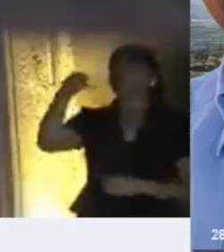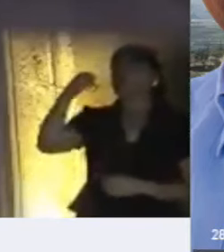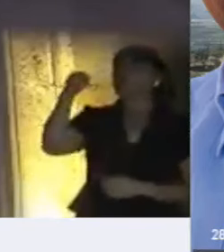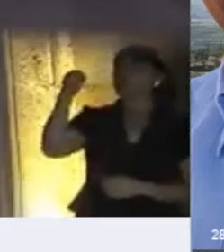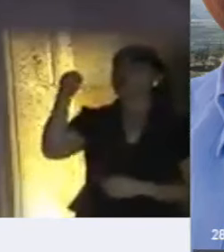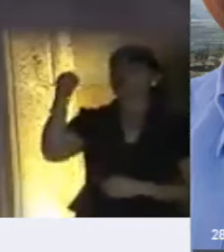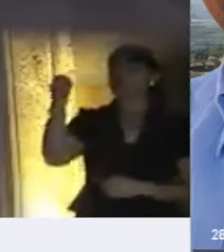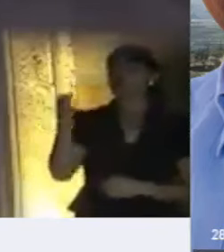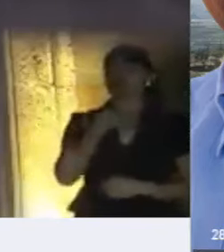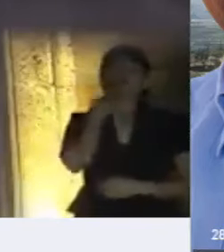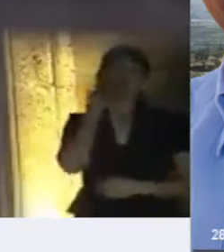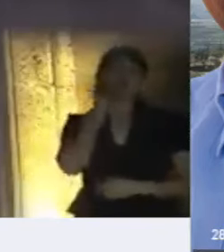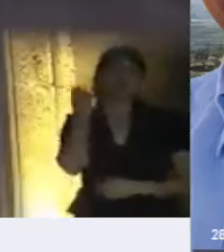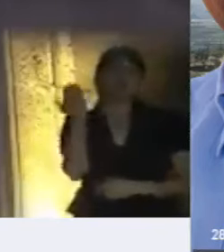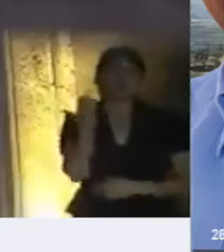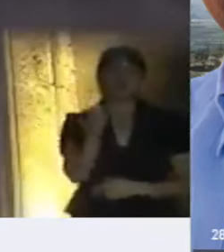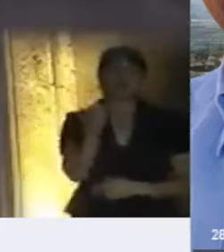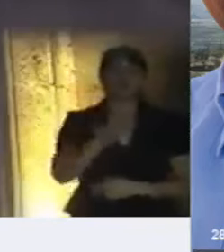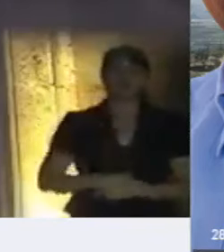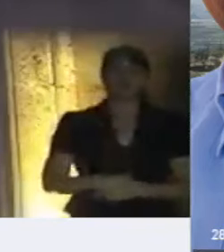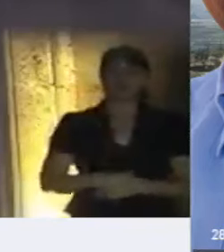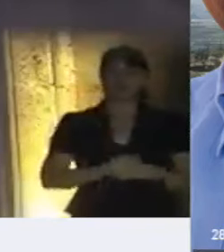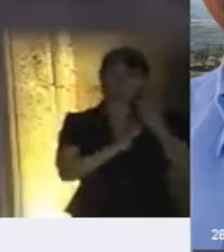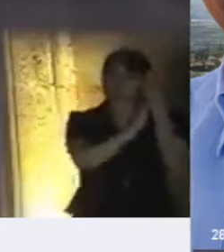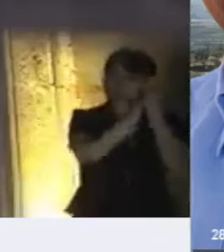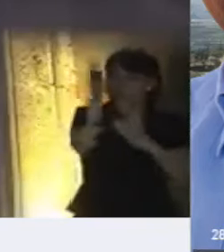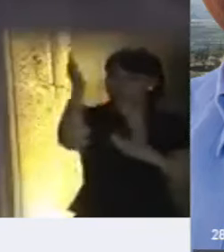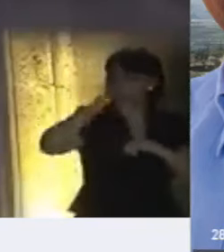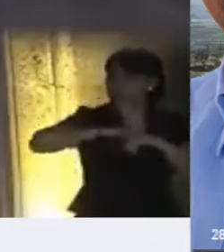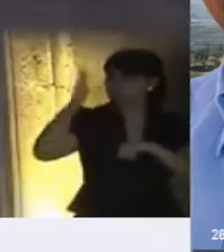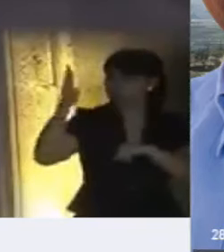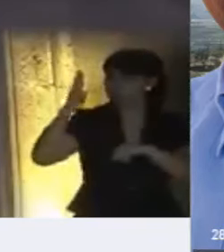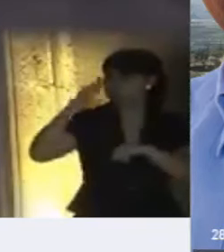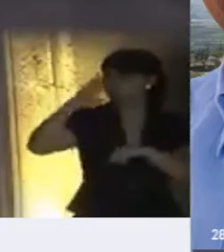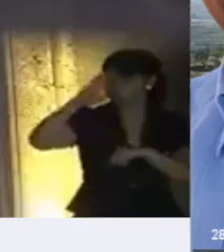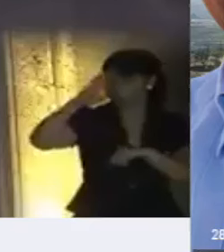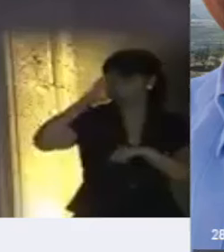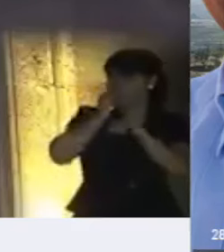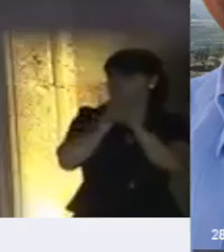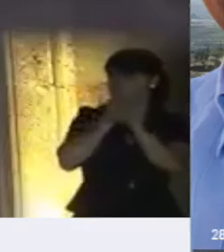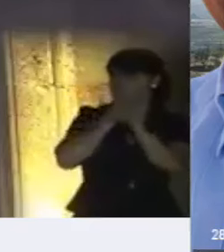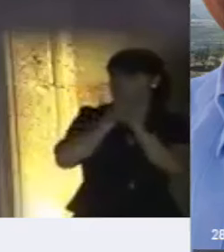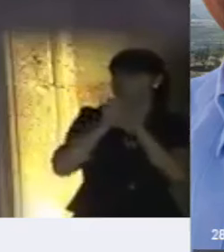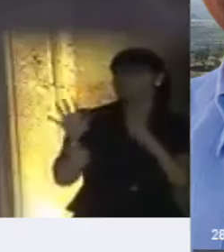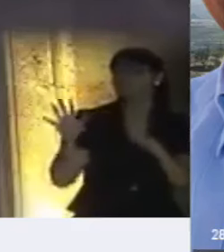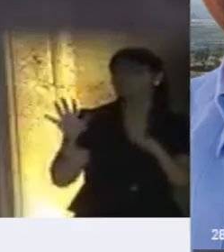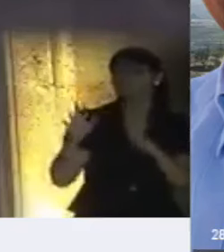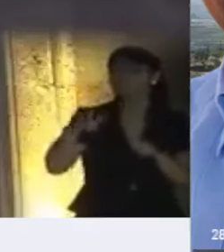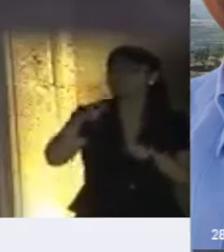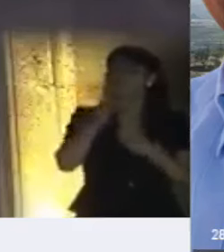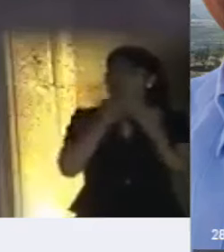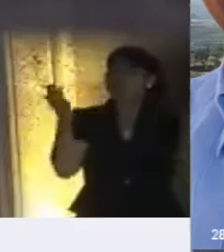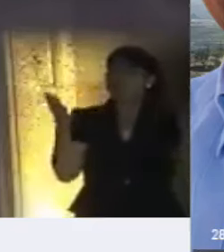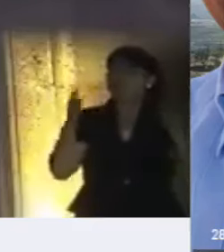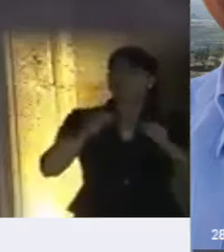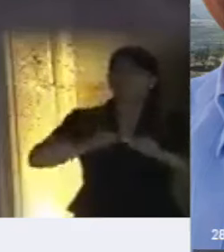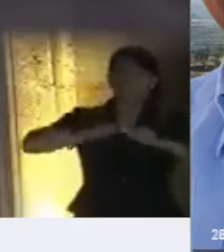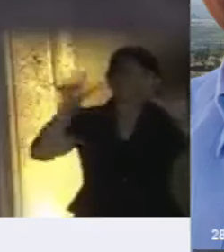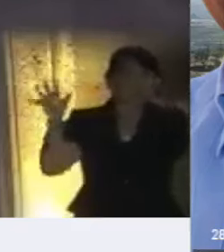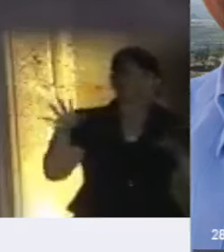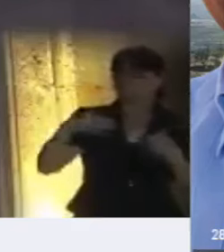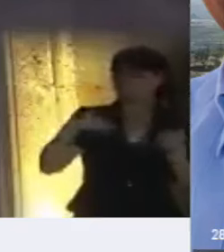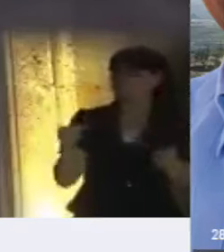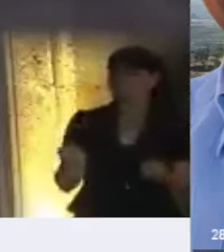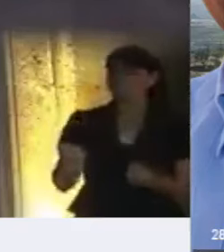más productivo y trabajador en la Cámara. Pero consultores independientes ya reconocieron que